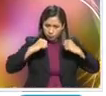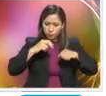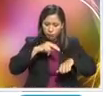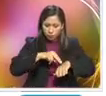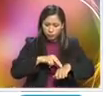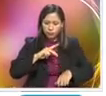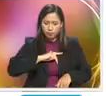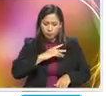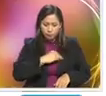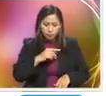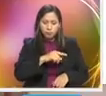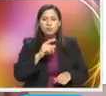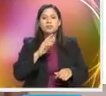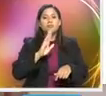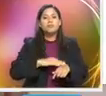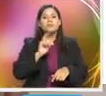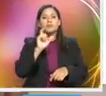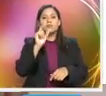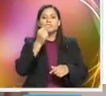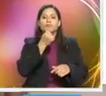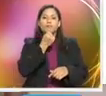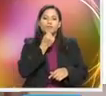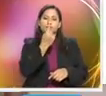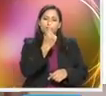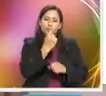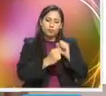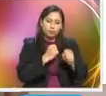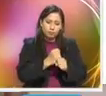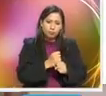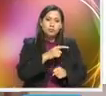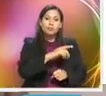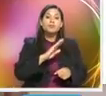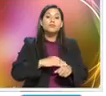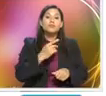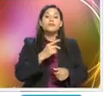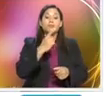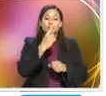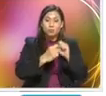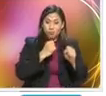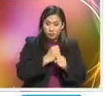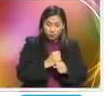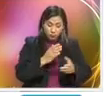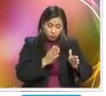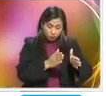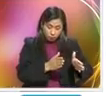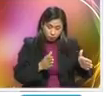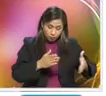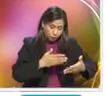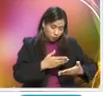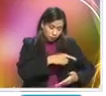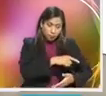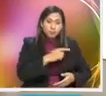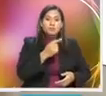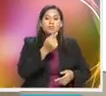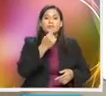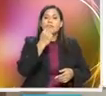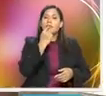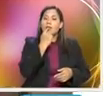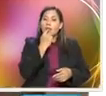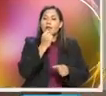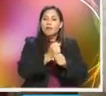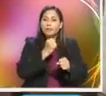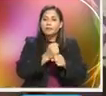el primer año de vida. Porque en el primer año de vida formas paladar y formas los hábitos que van a ser para siempre. Y otra